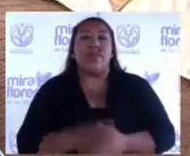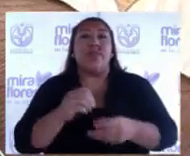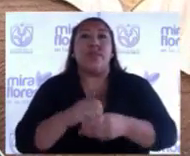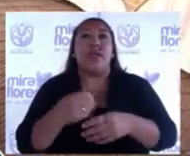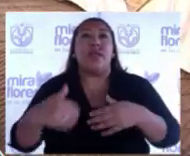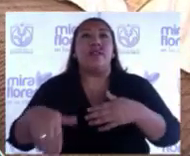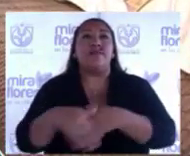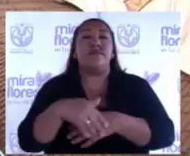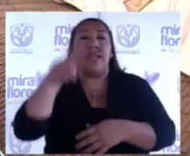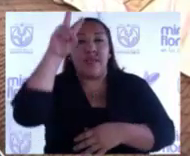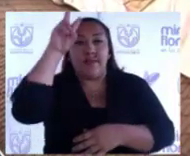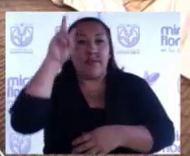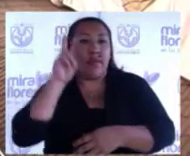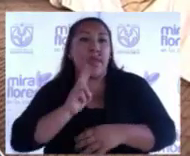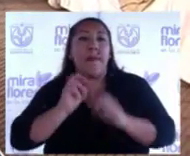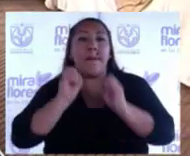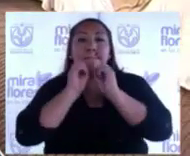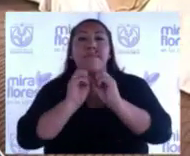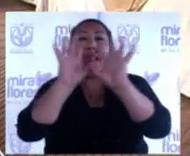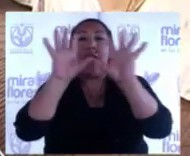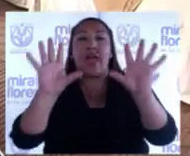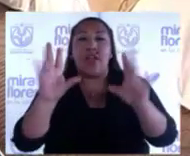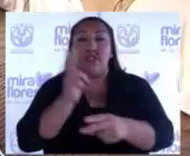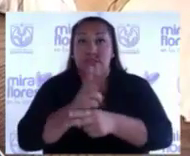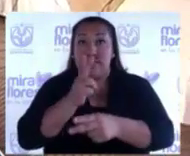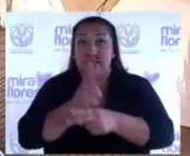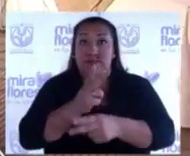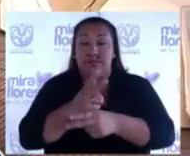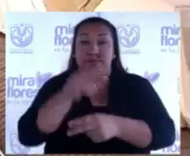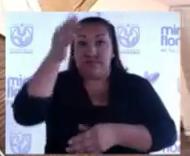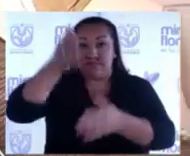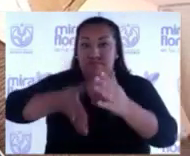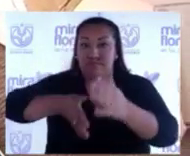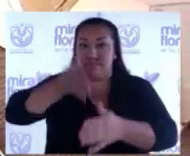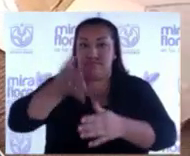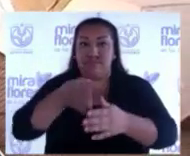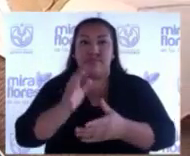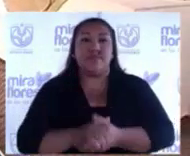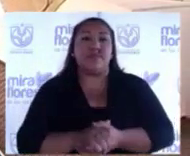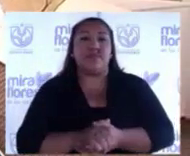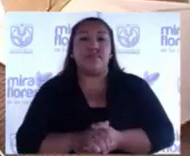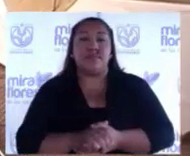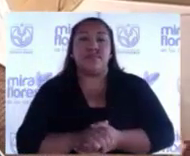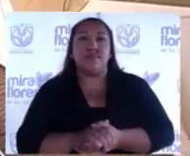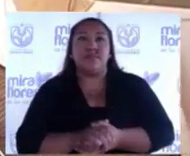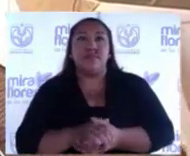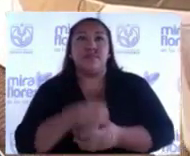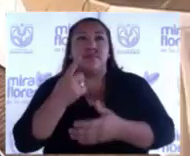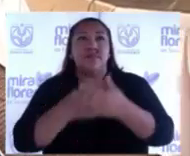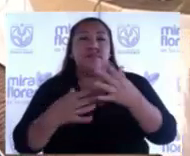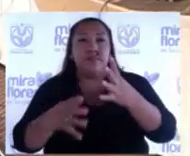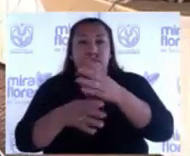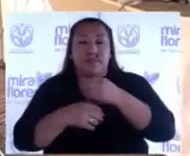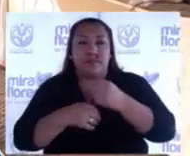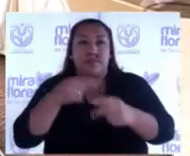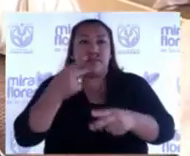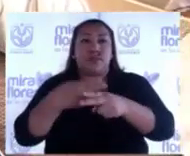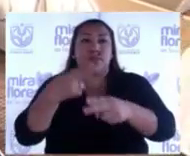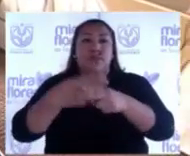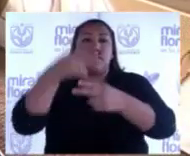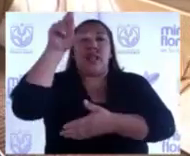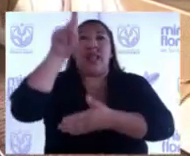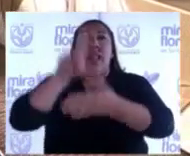calle Virgen Milagrosa, frente a la iglesia. Y vamos para tal efecto a tomar la lista del caso.